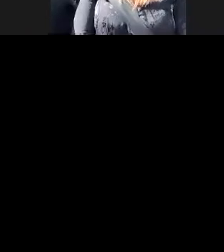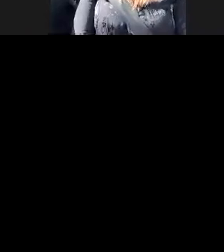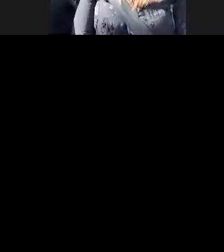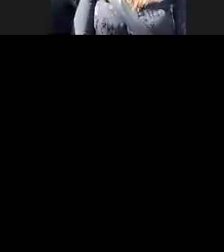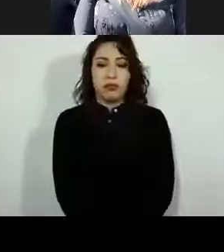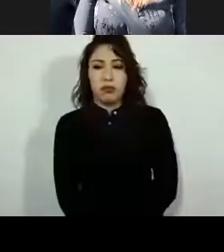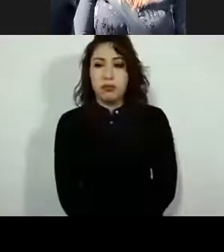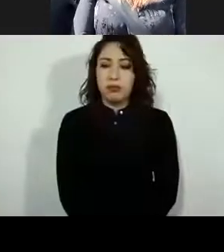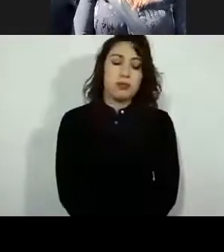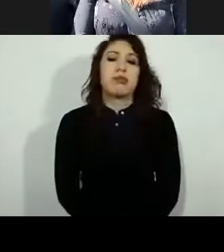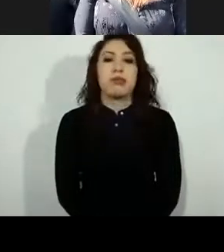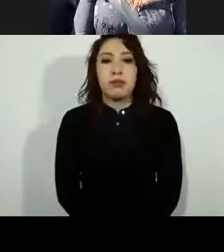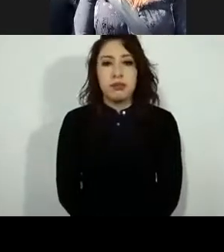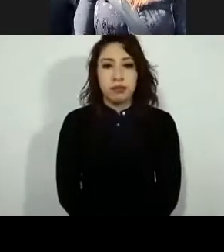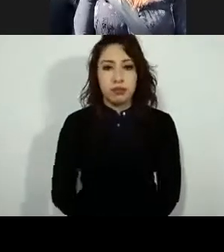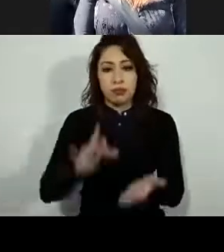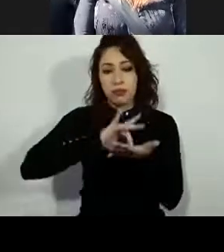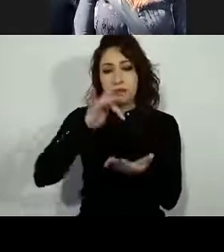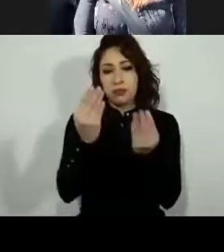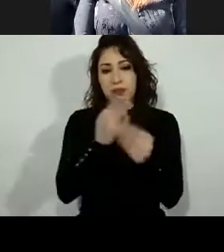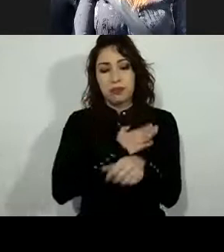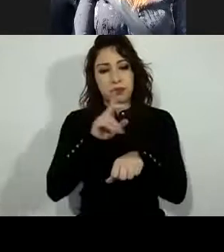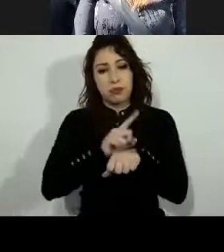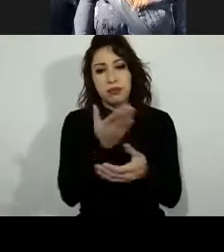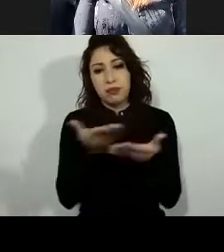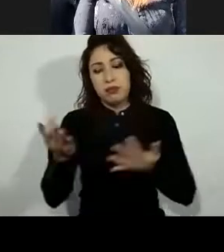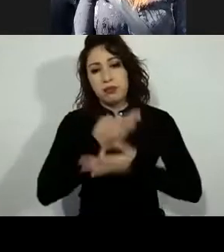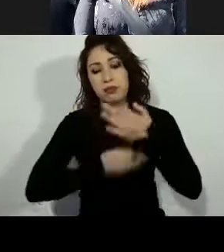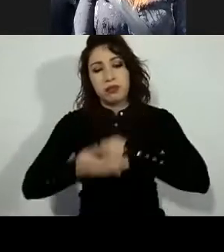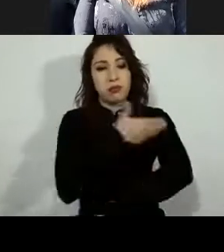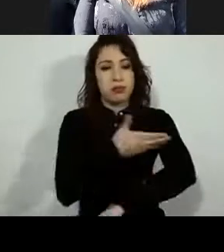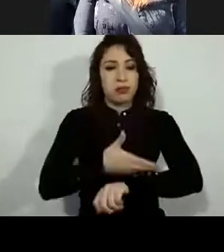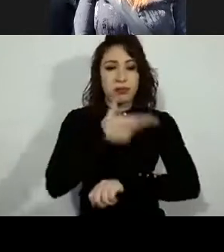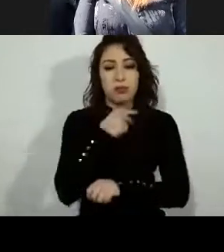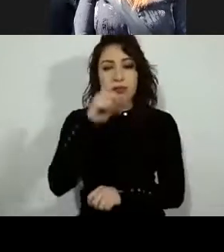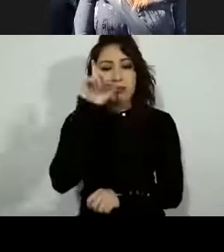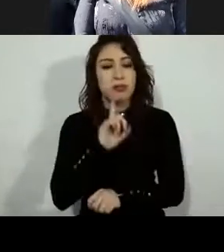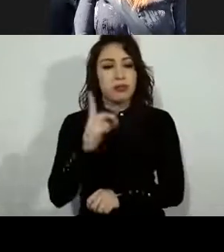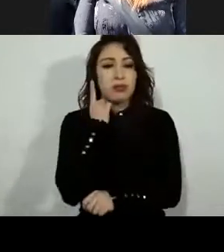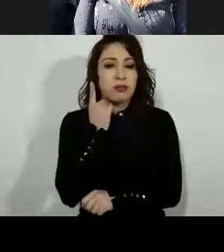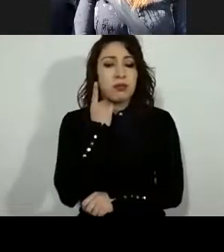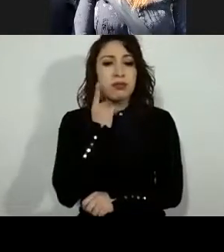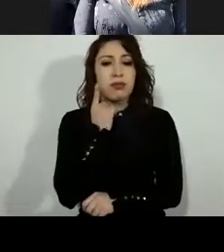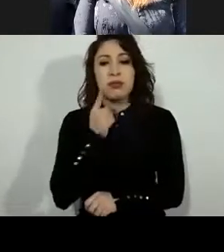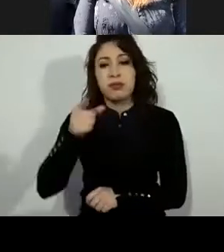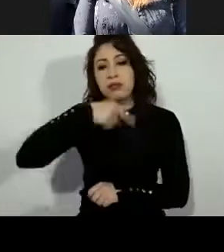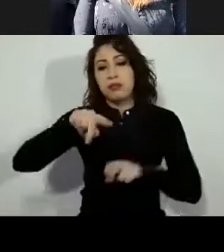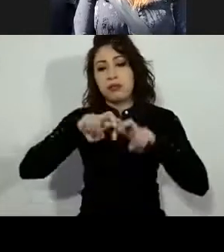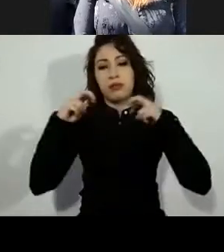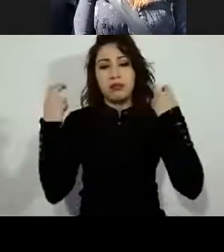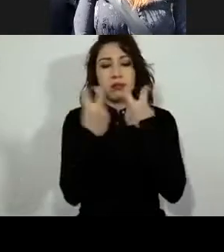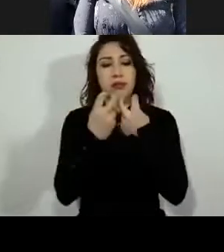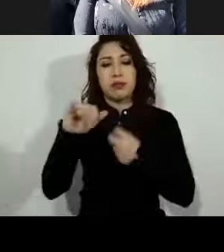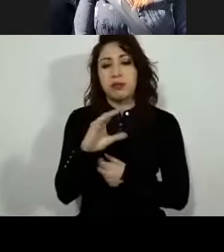Muchas gracias. Muy buenos días, compañeras diputadas, compañeros diputados, integrantes de la